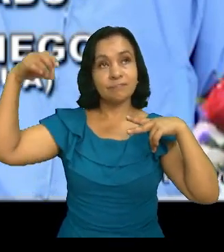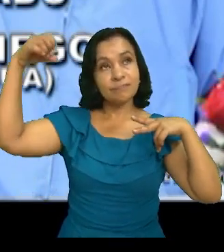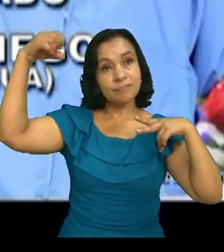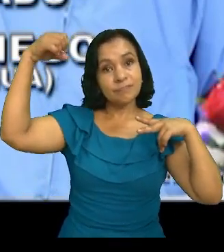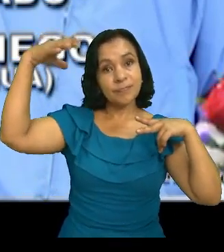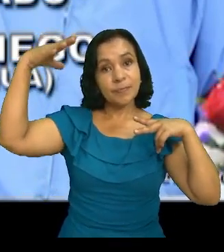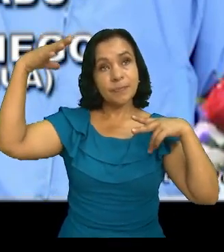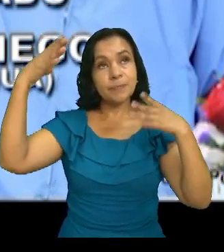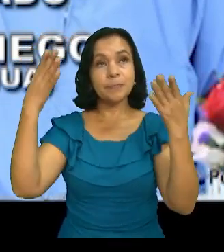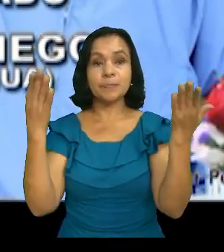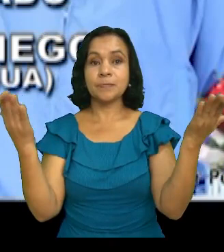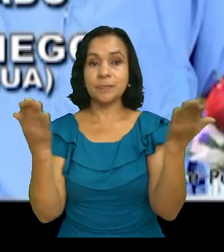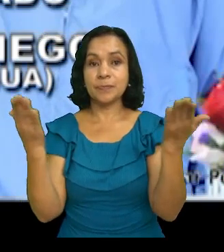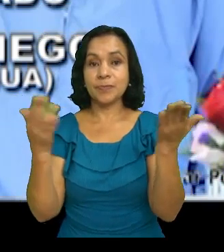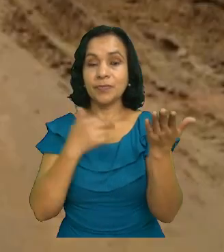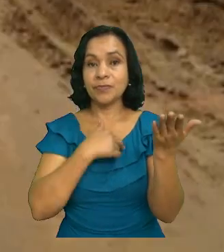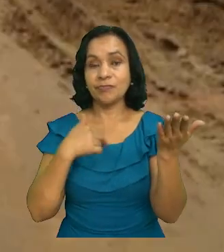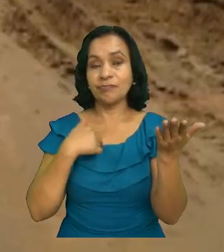La California-San Diego